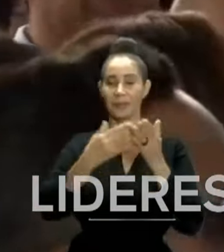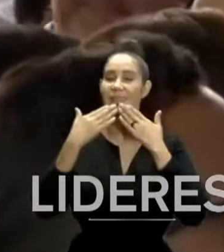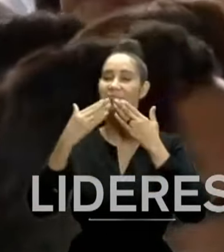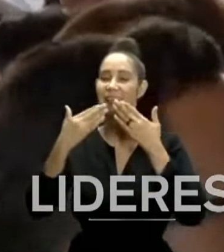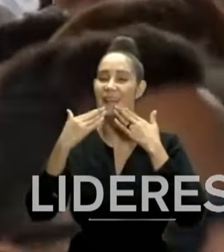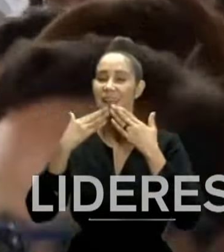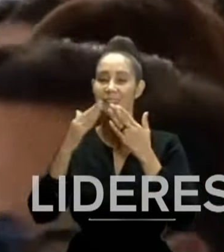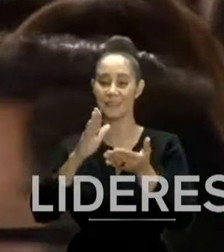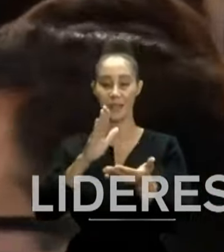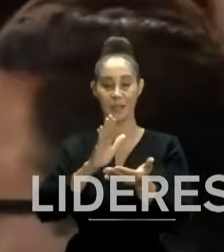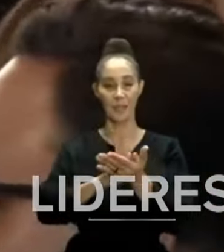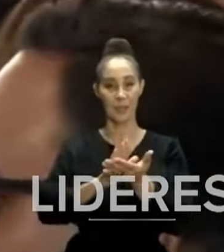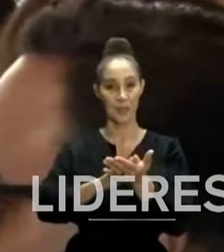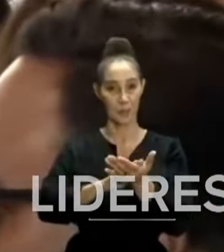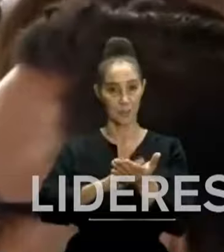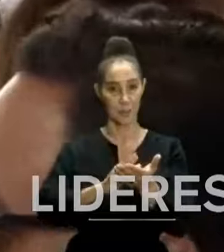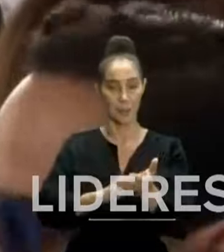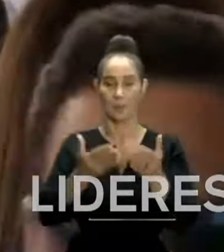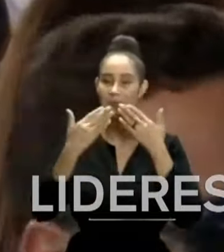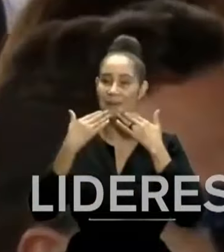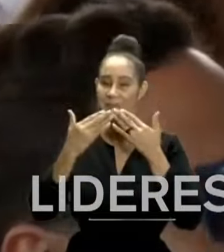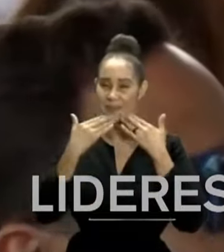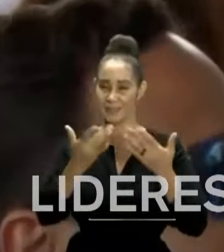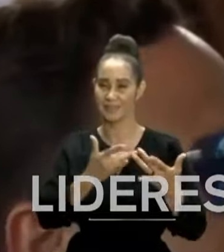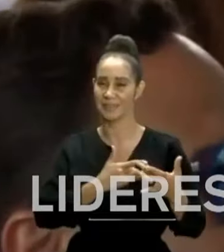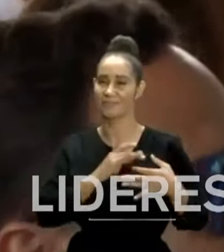Gracias de corazón. Gracias.